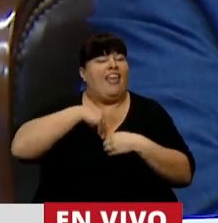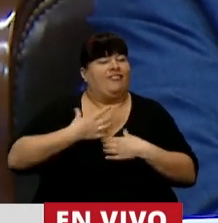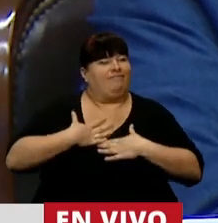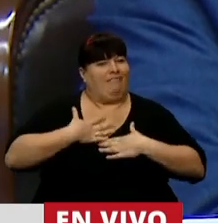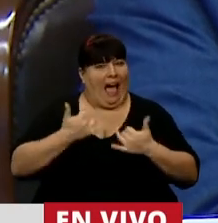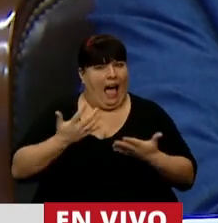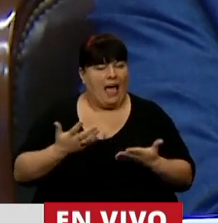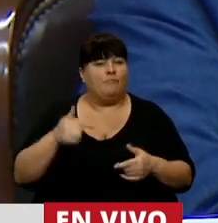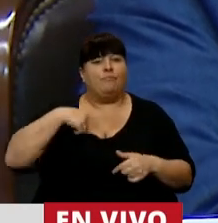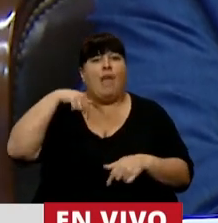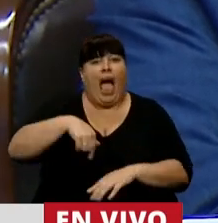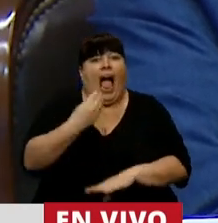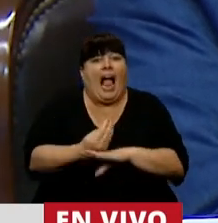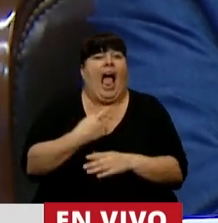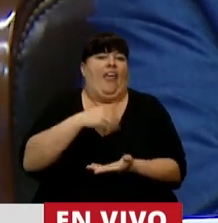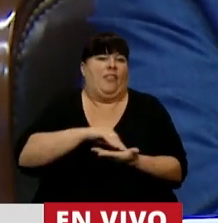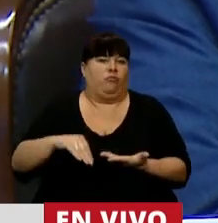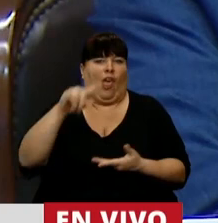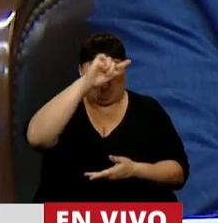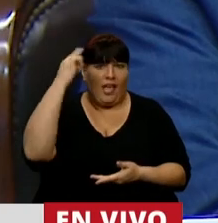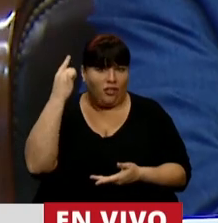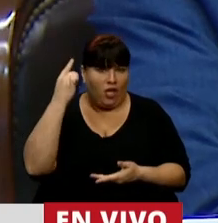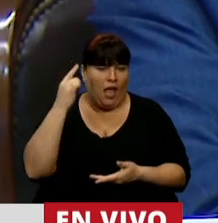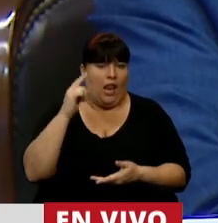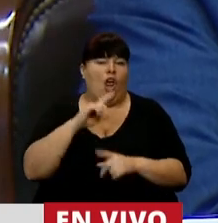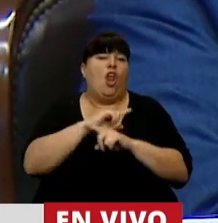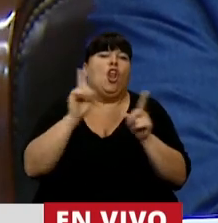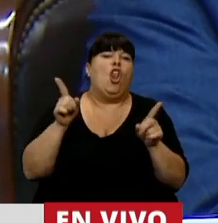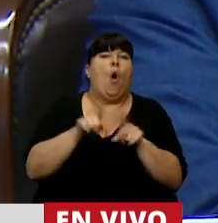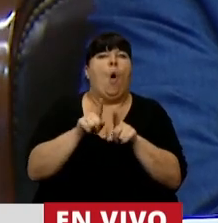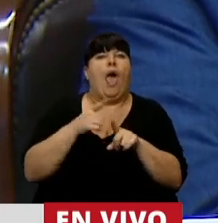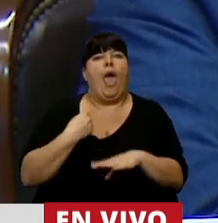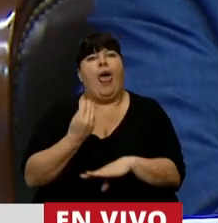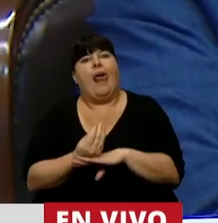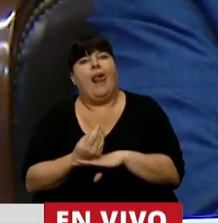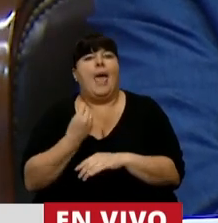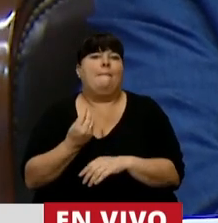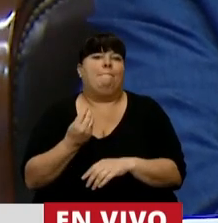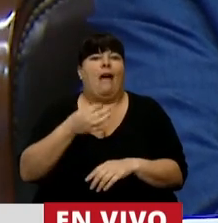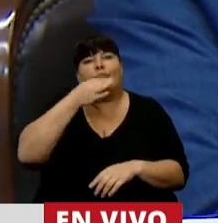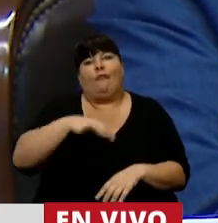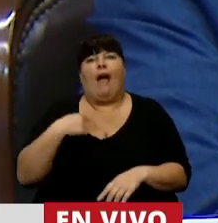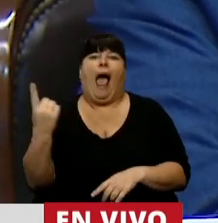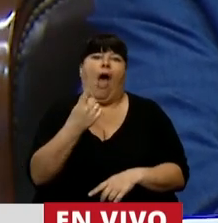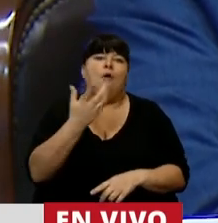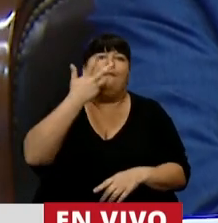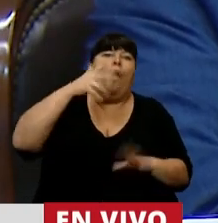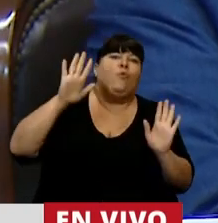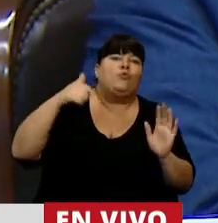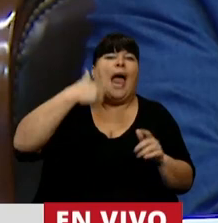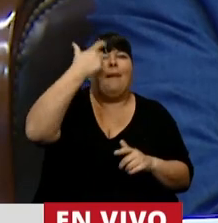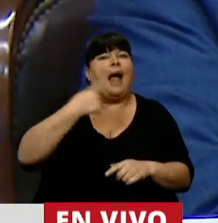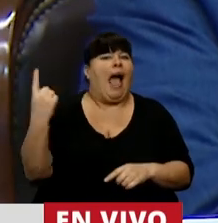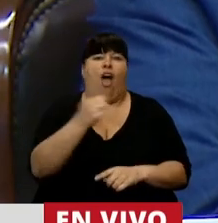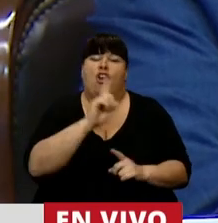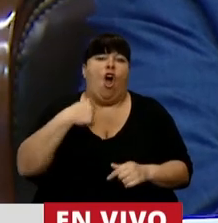íntimamente. Acá estamos como diputados de la Nación, no como para hacer lo que cada uno nos gustaría como